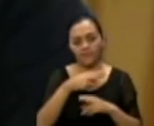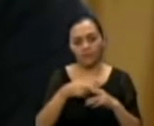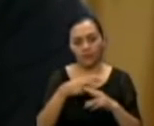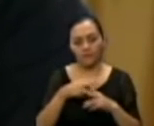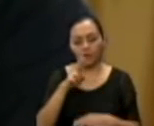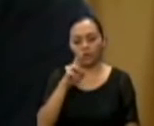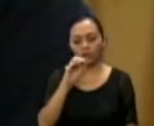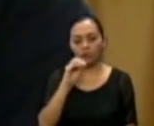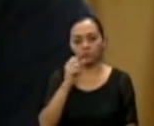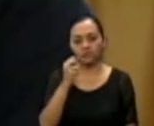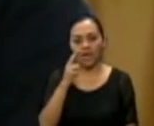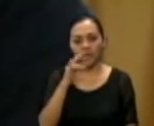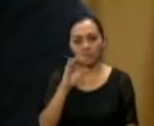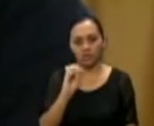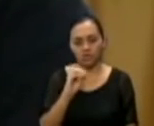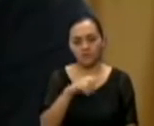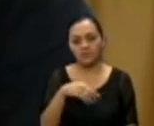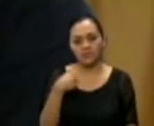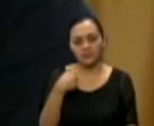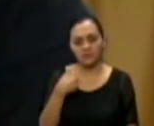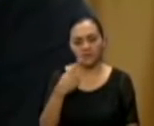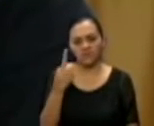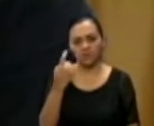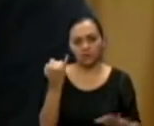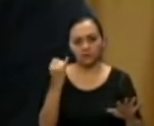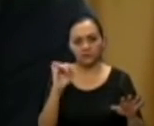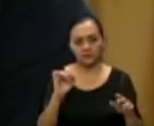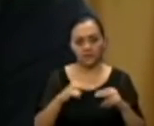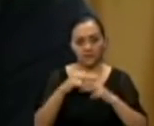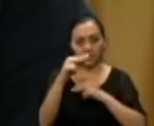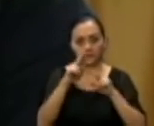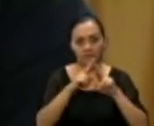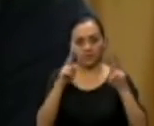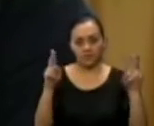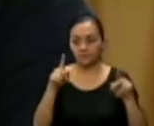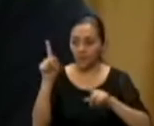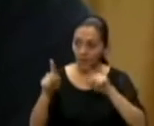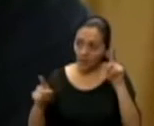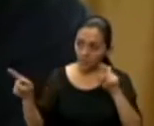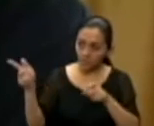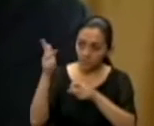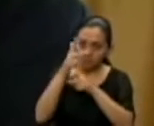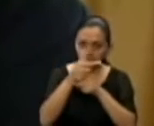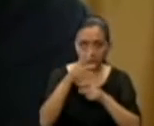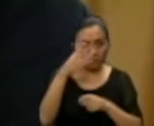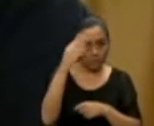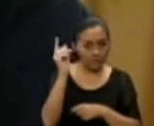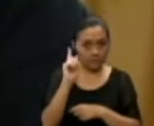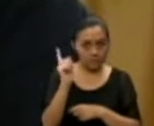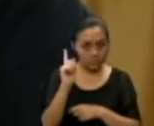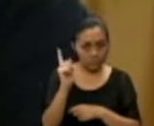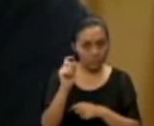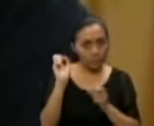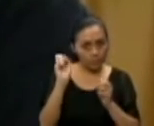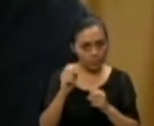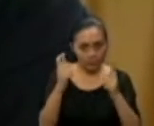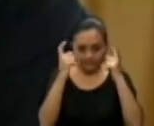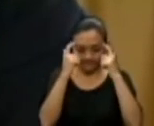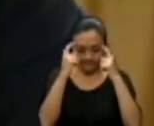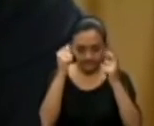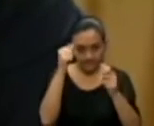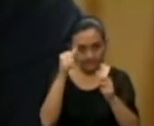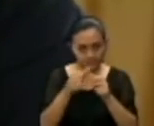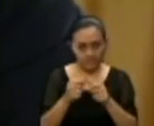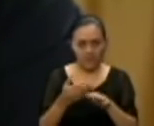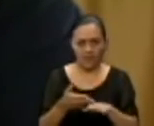160 hectáreas muchos ustedes me acompañaron en esta visita nuevamente prohibido olvidar que nos refresca la memoria el país